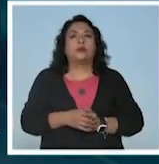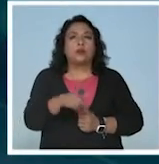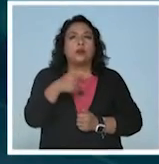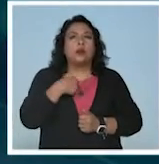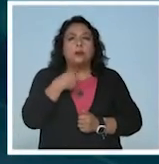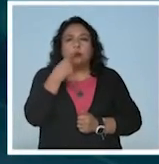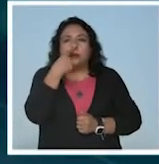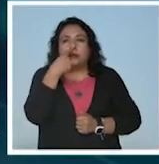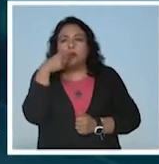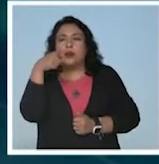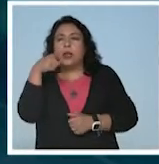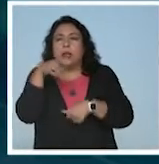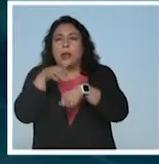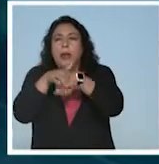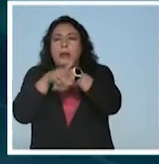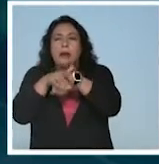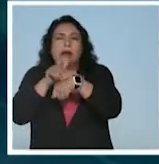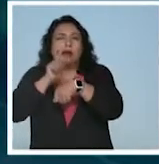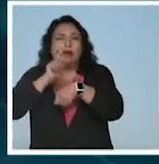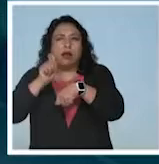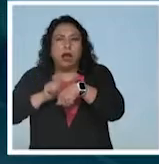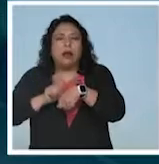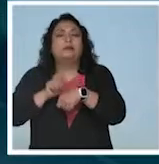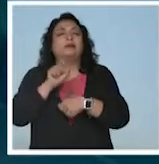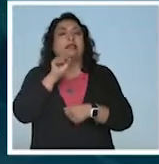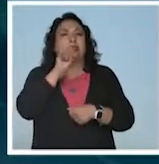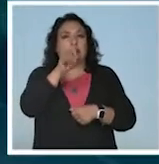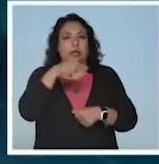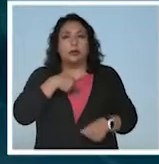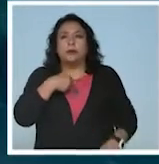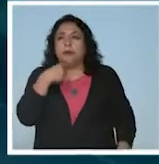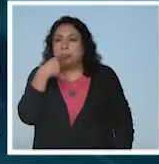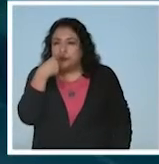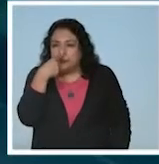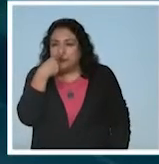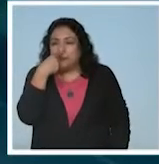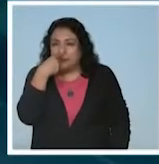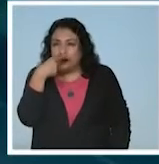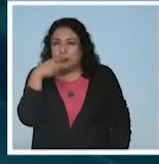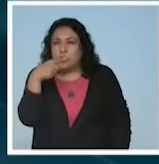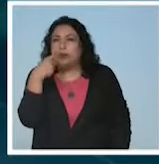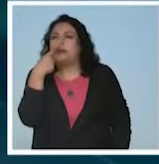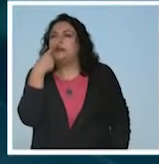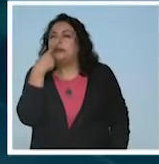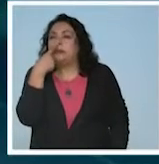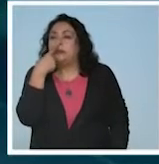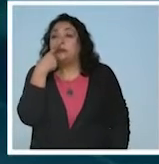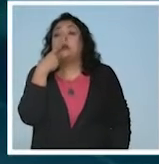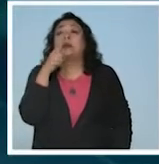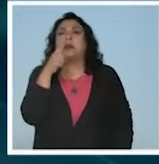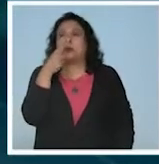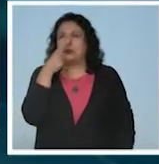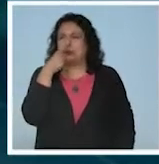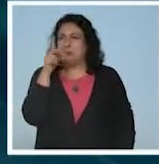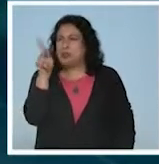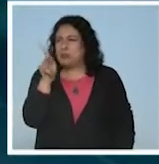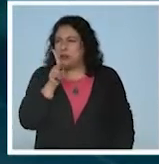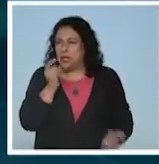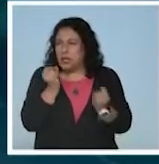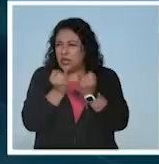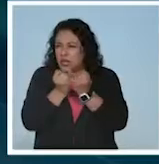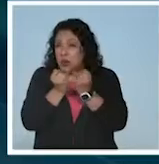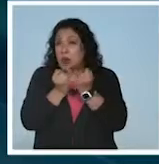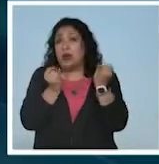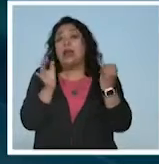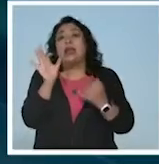¿Has olido a tu mejor amiga o amigo? Sí, escuchaste bien. ¿Lo has olfateado? ¿Huele como tú?